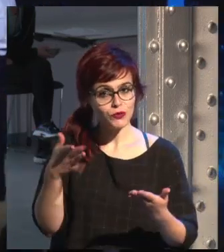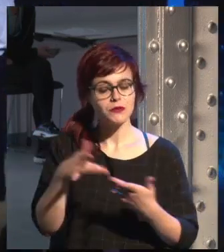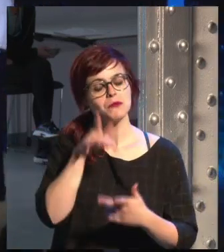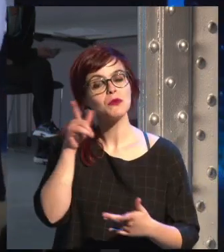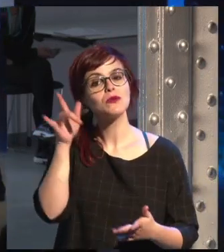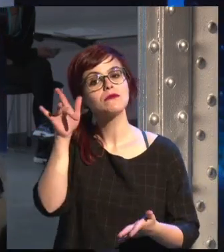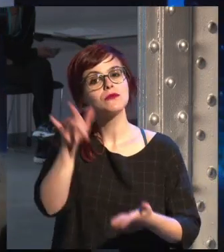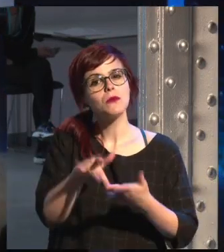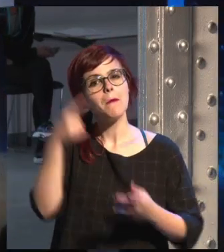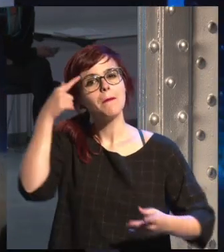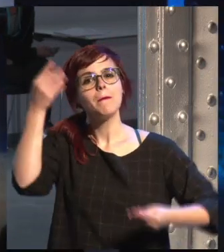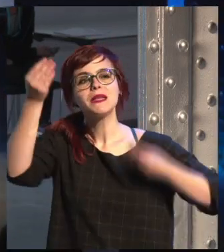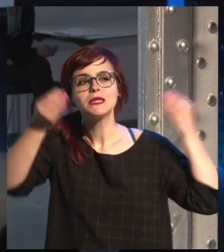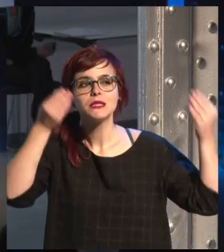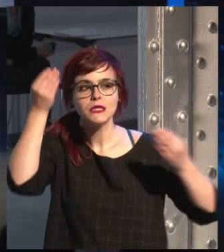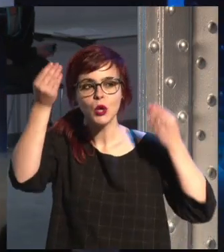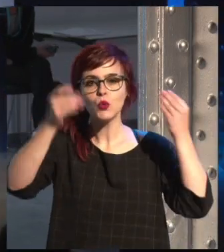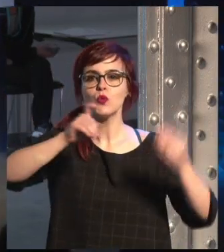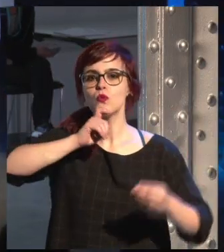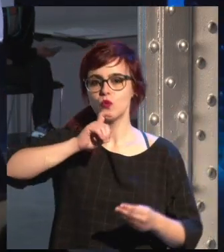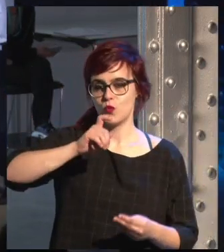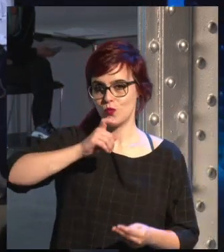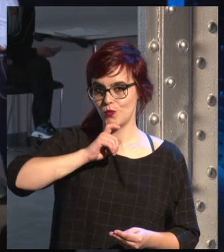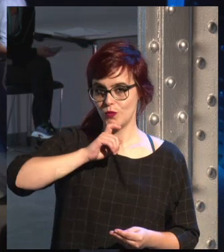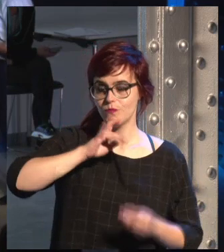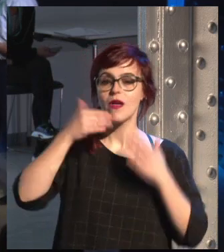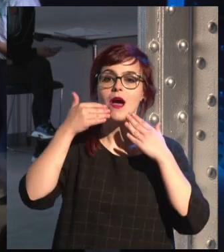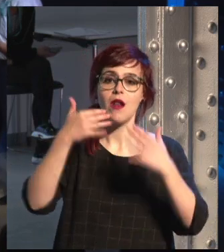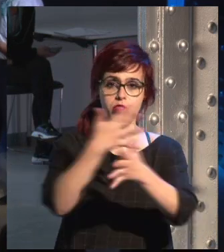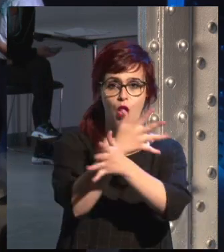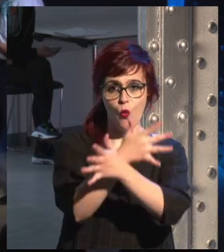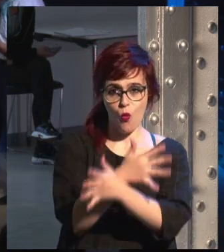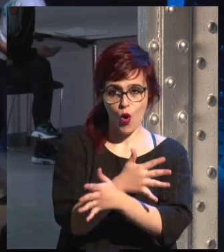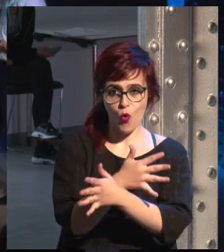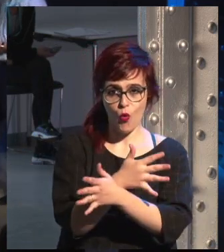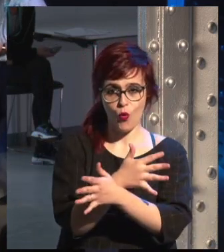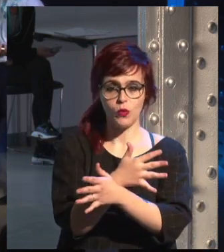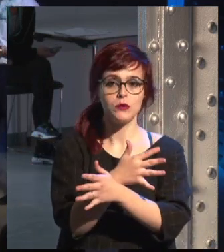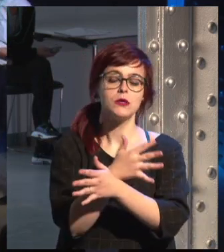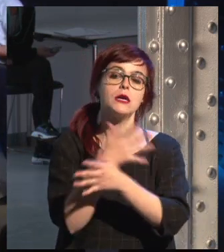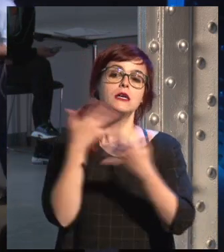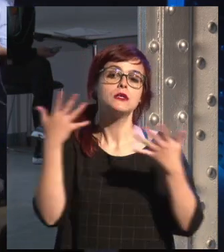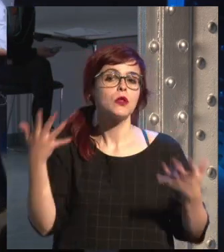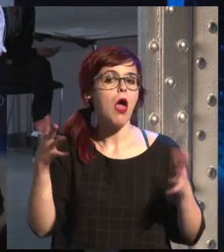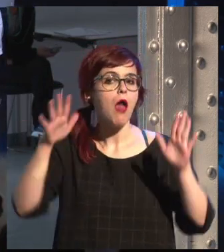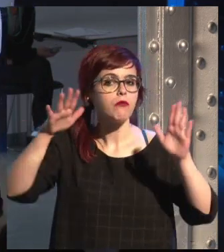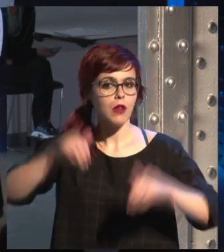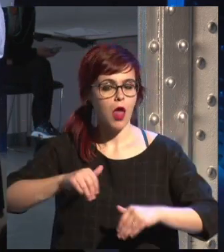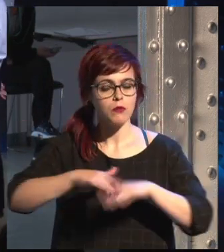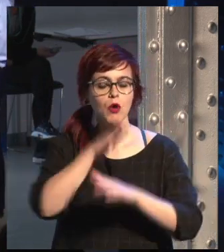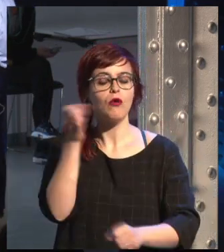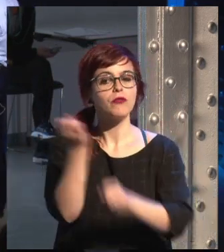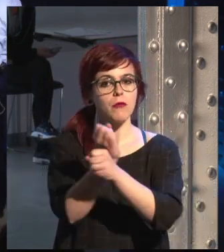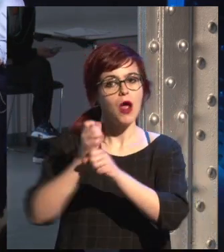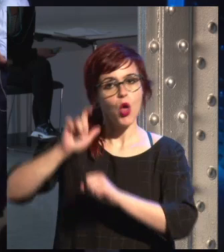bueno, nos planteamos que quizás el mejor vehículo para ello era a través del juego, de tal manera que bueno, llegamos a la conclusión de trabajar